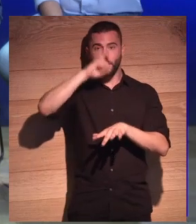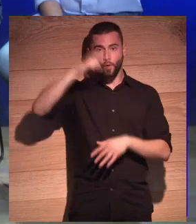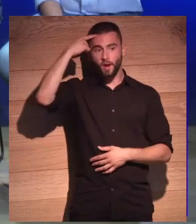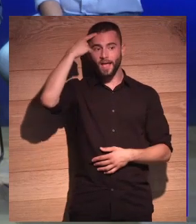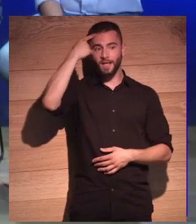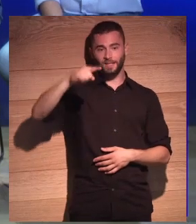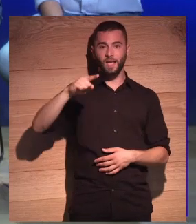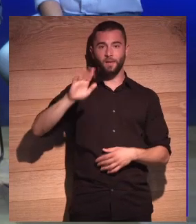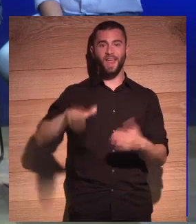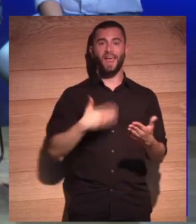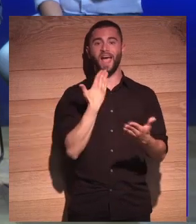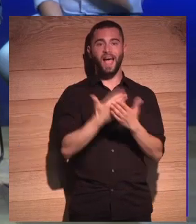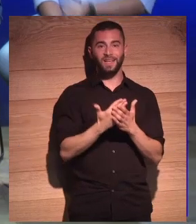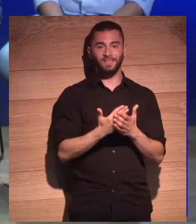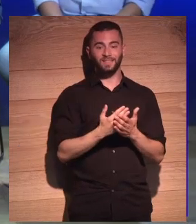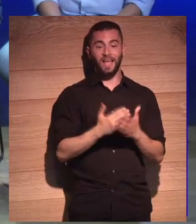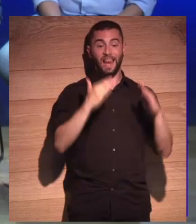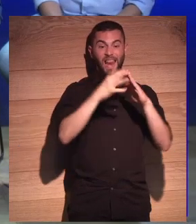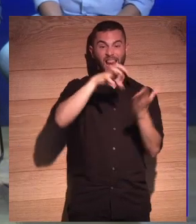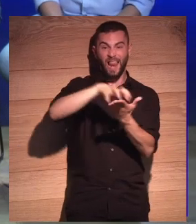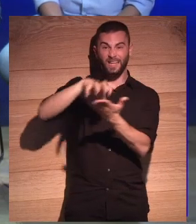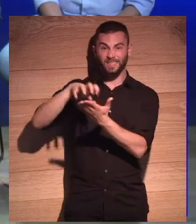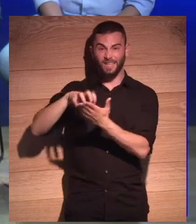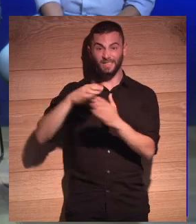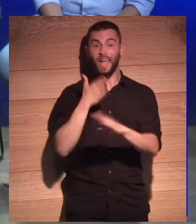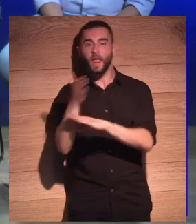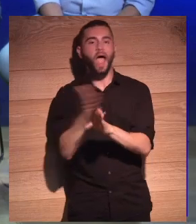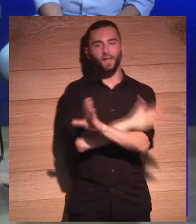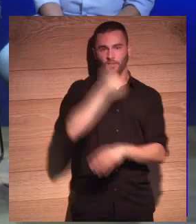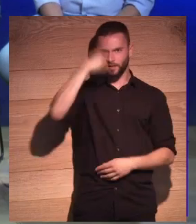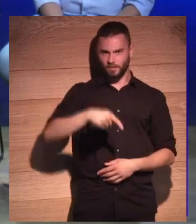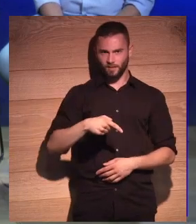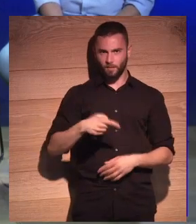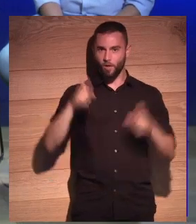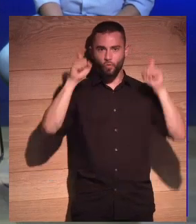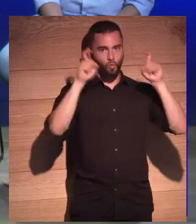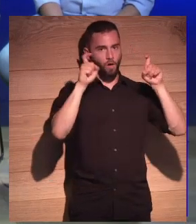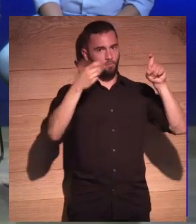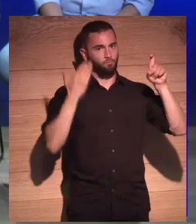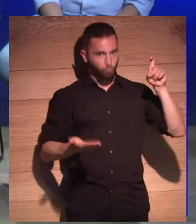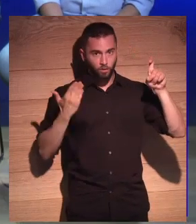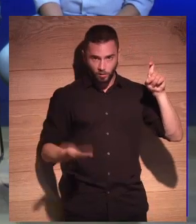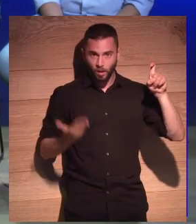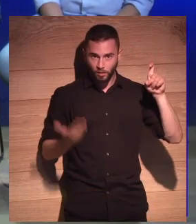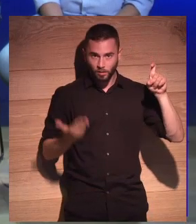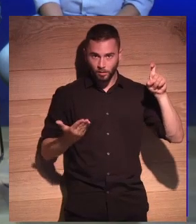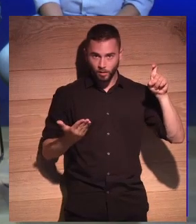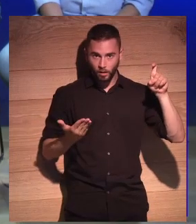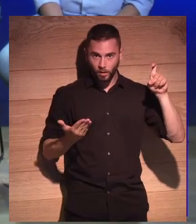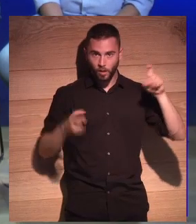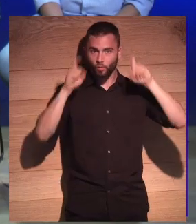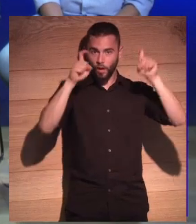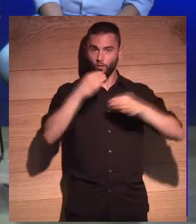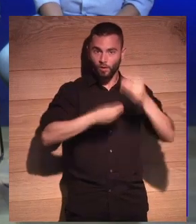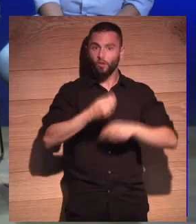las casas antes de ir. ¡Qué educación tan importante!, ¿no? ¡Qué bien hecha estuvo esa